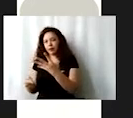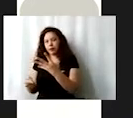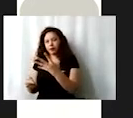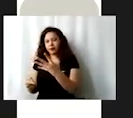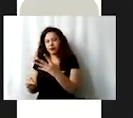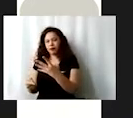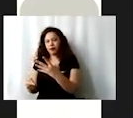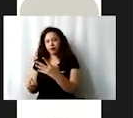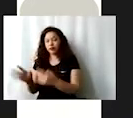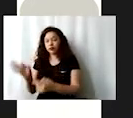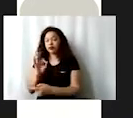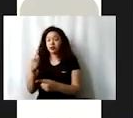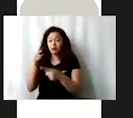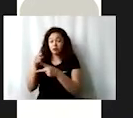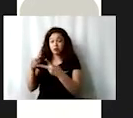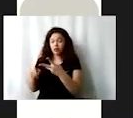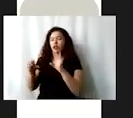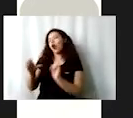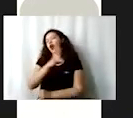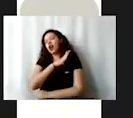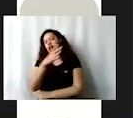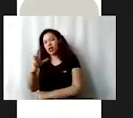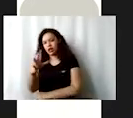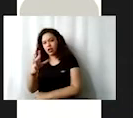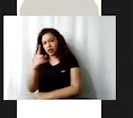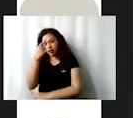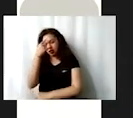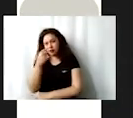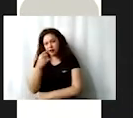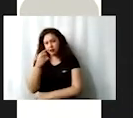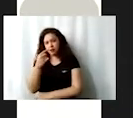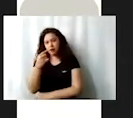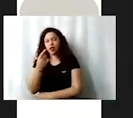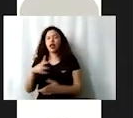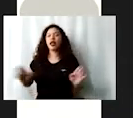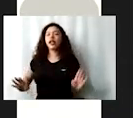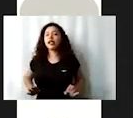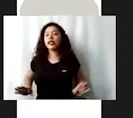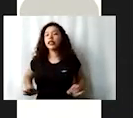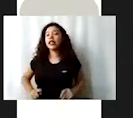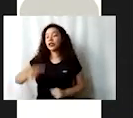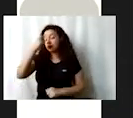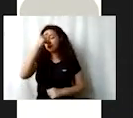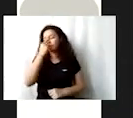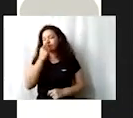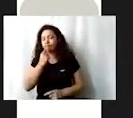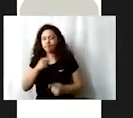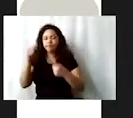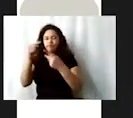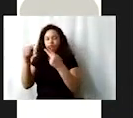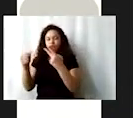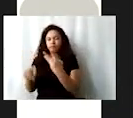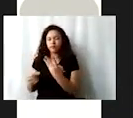ya sea específico o genérico de estas características de este puesto. Es un documento,